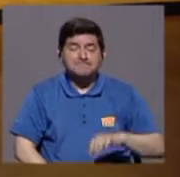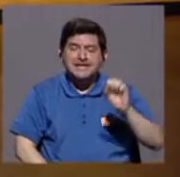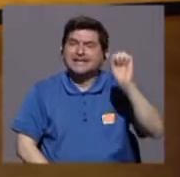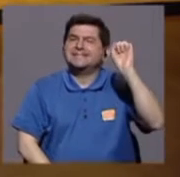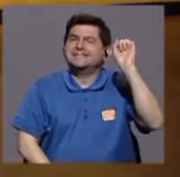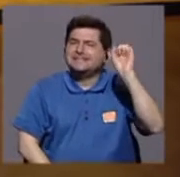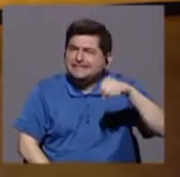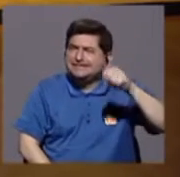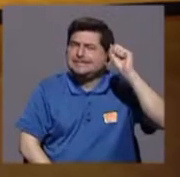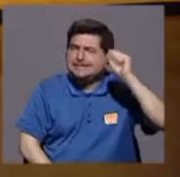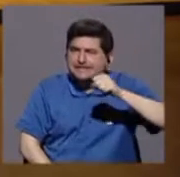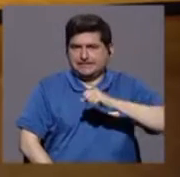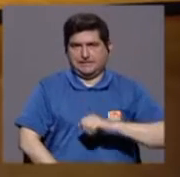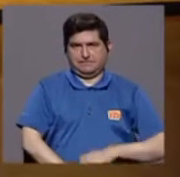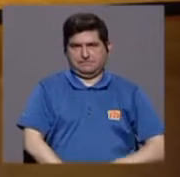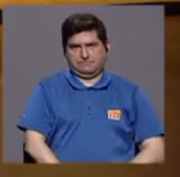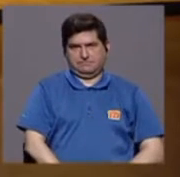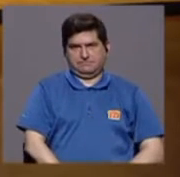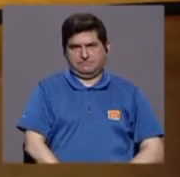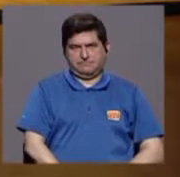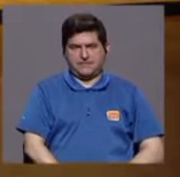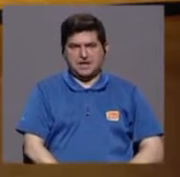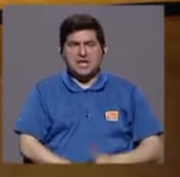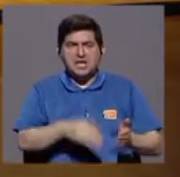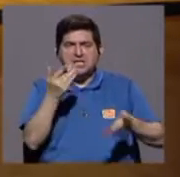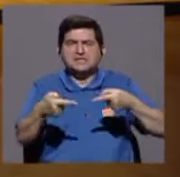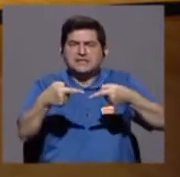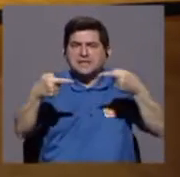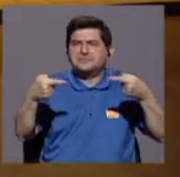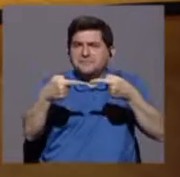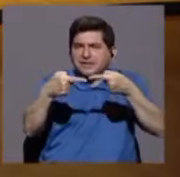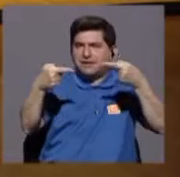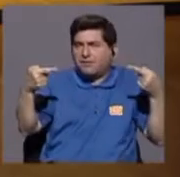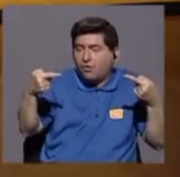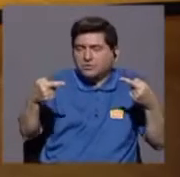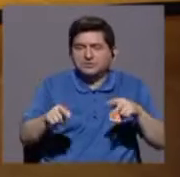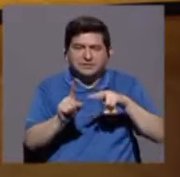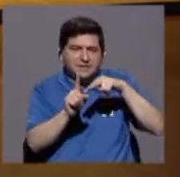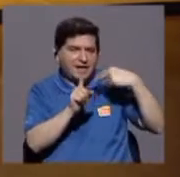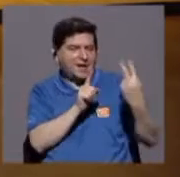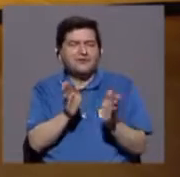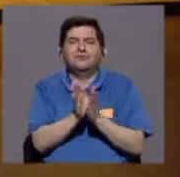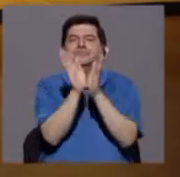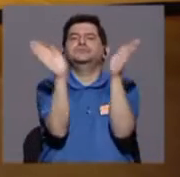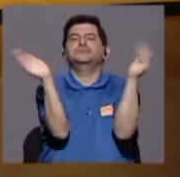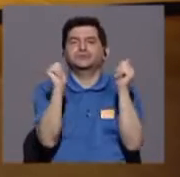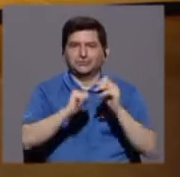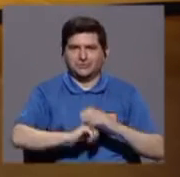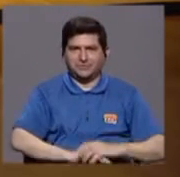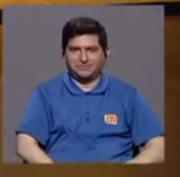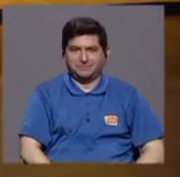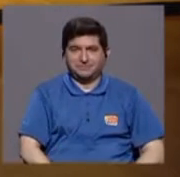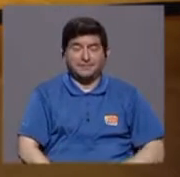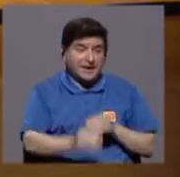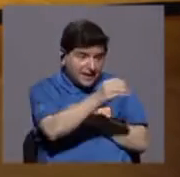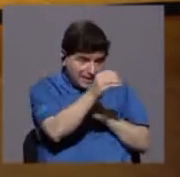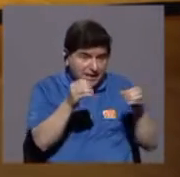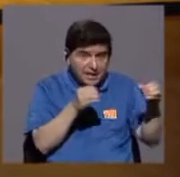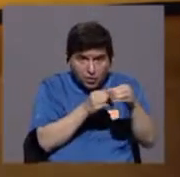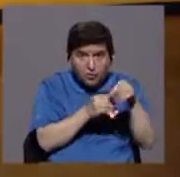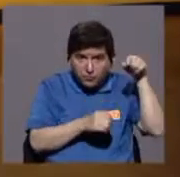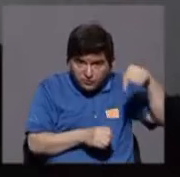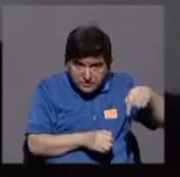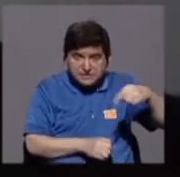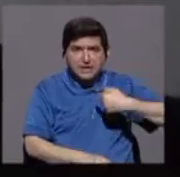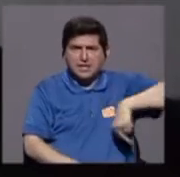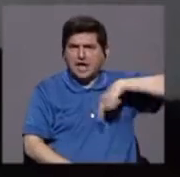Sí, en realidad contradicen un poquito la visión general, ¿verdad? En la oficina no